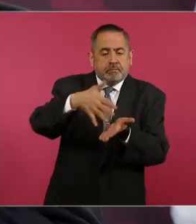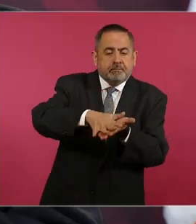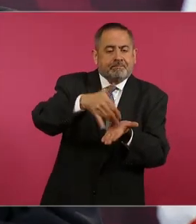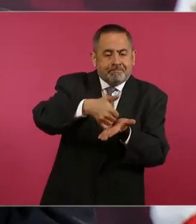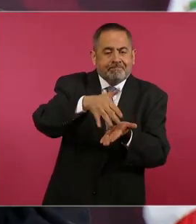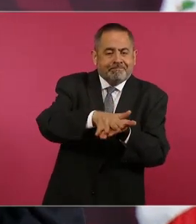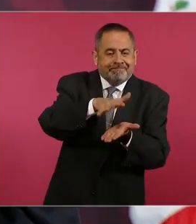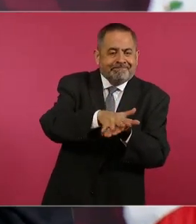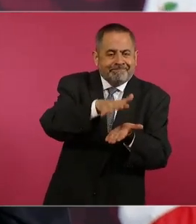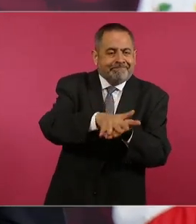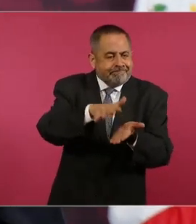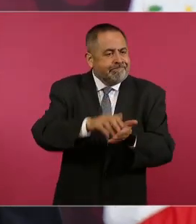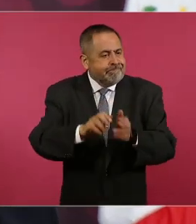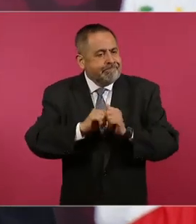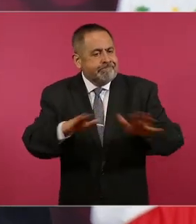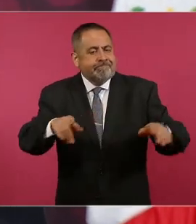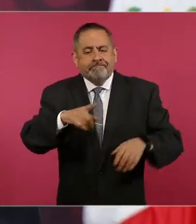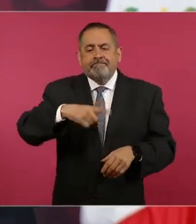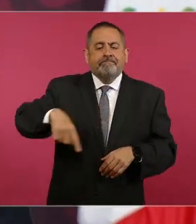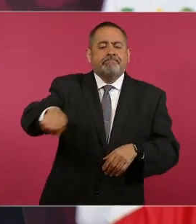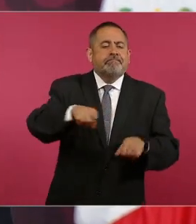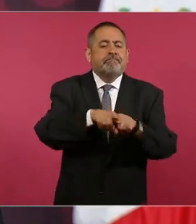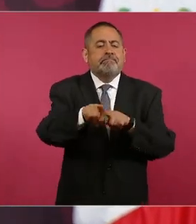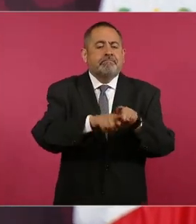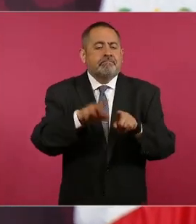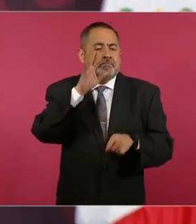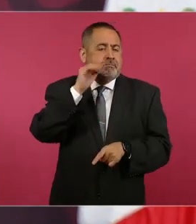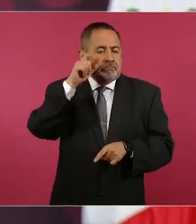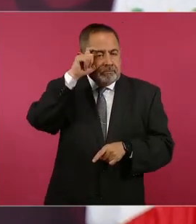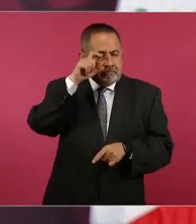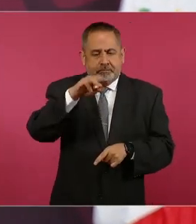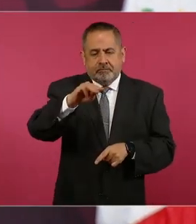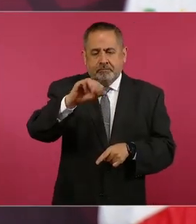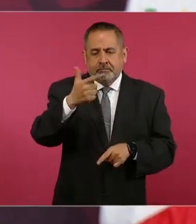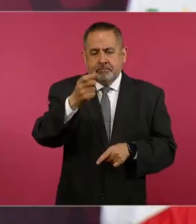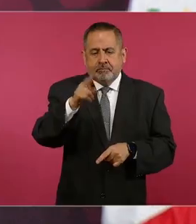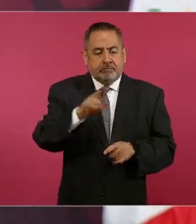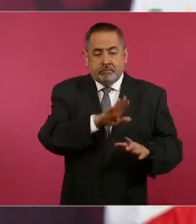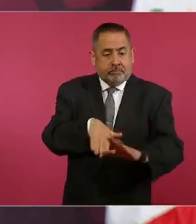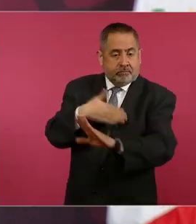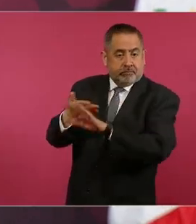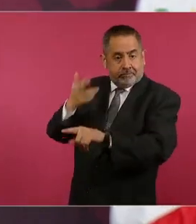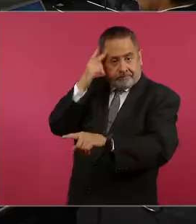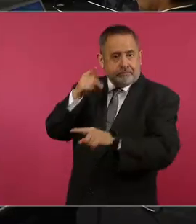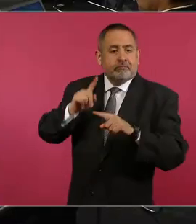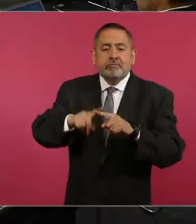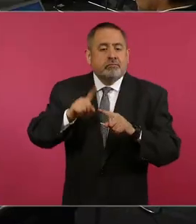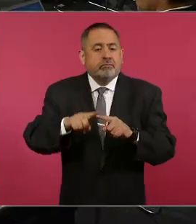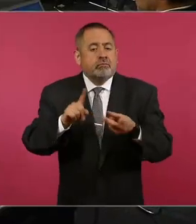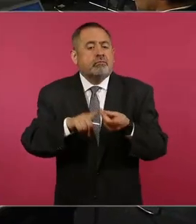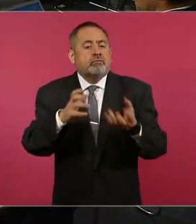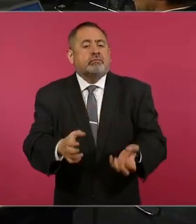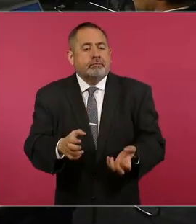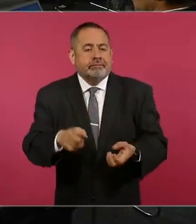los hermanos Flores Magón contra la dictadura porfirista? En Estados Unidos.